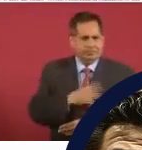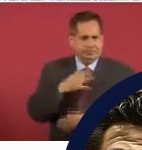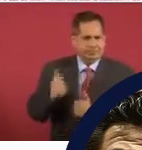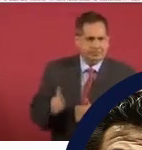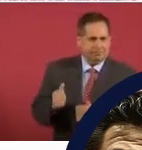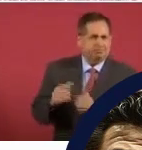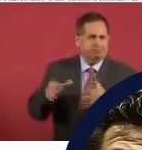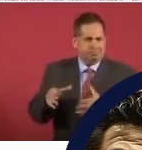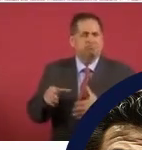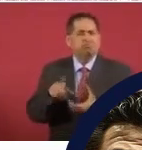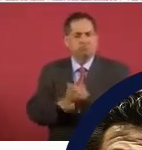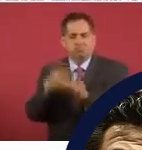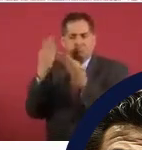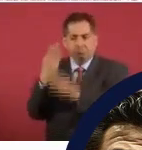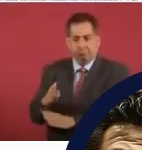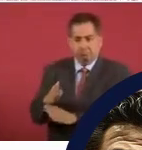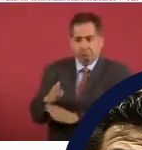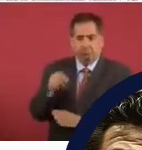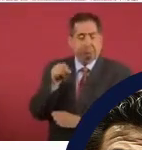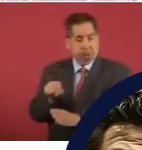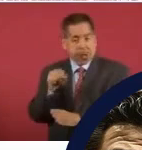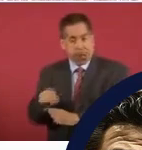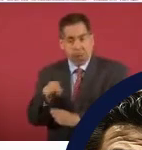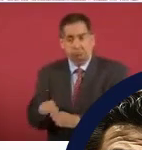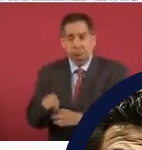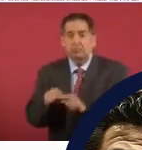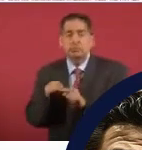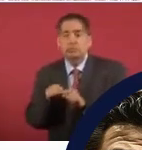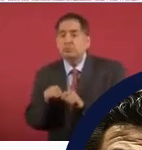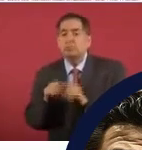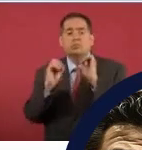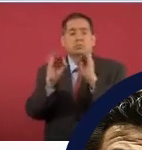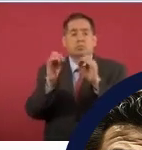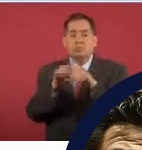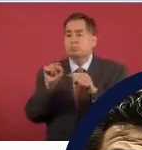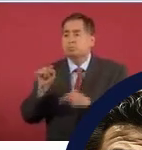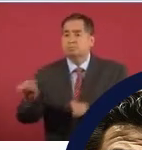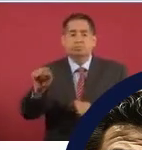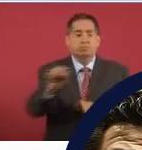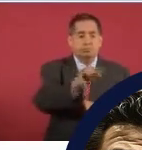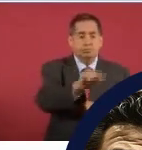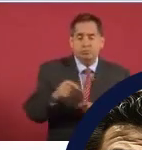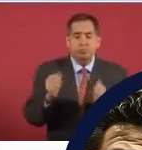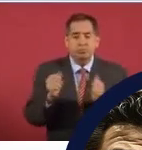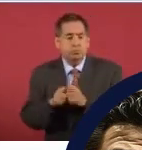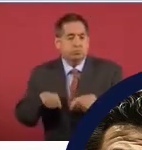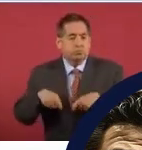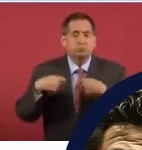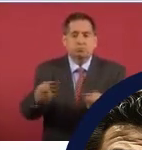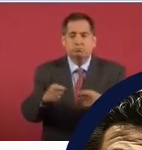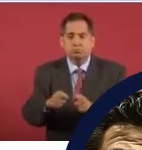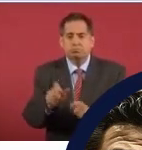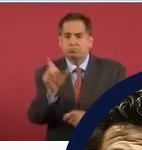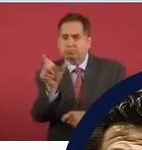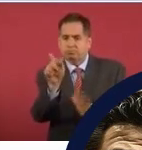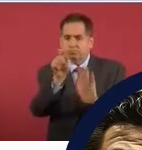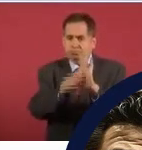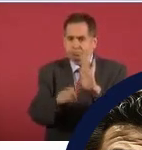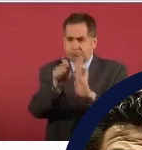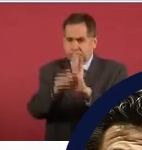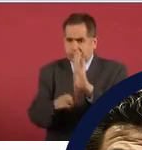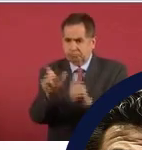país es la inseguridad y la disminución de la incidencia delictiva en el país